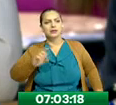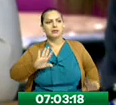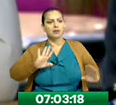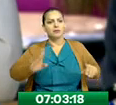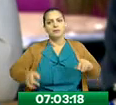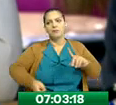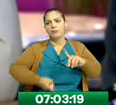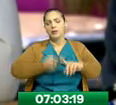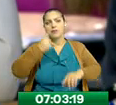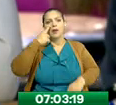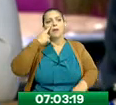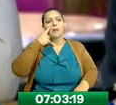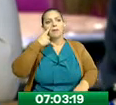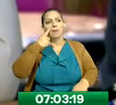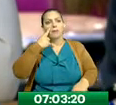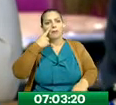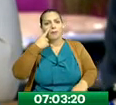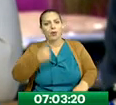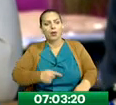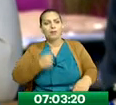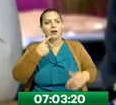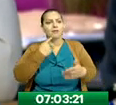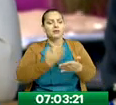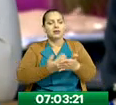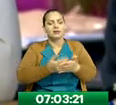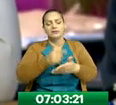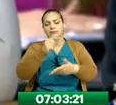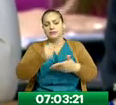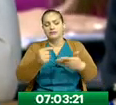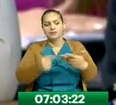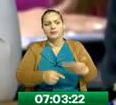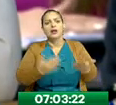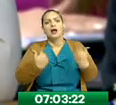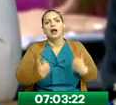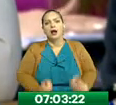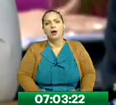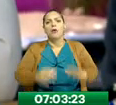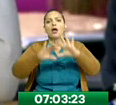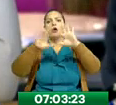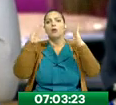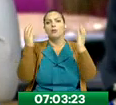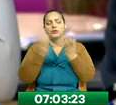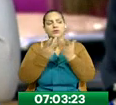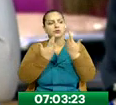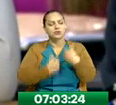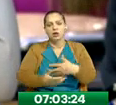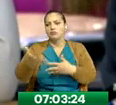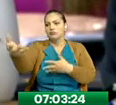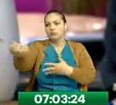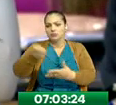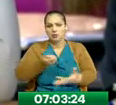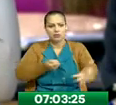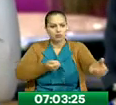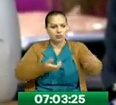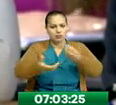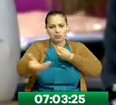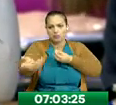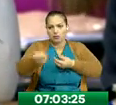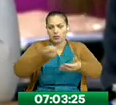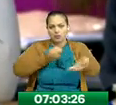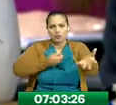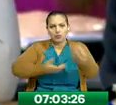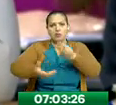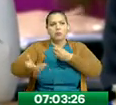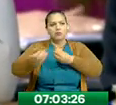anuncio de las pruebas. Sin embargo, esta comisión ha procesado todas las pruebas que ustedes durante el proceso han ido